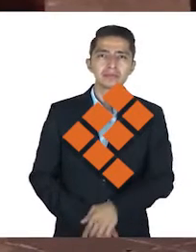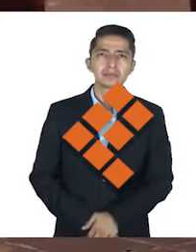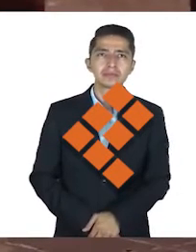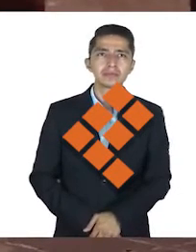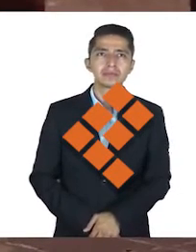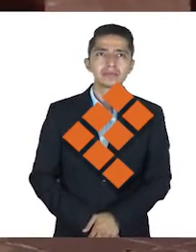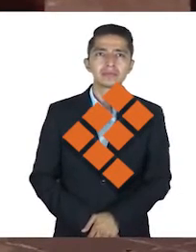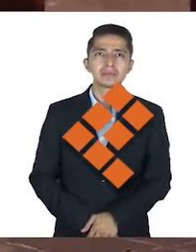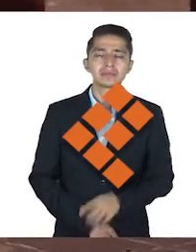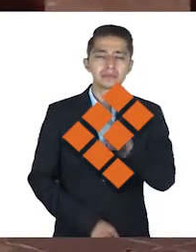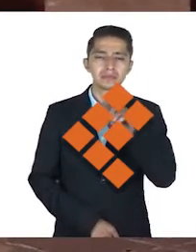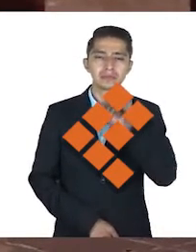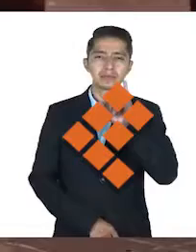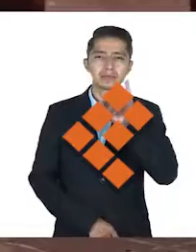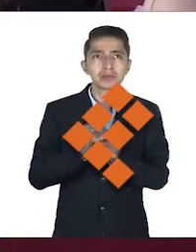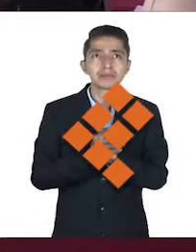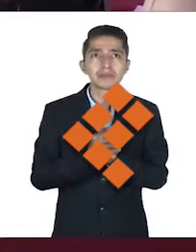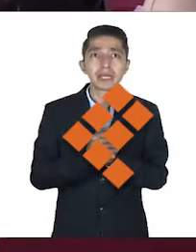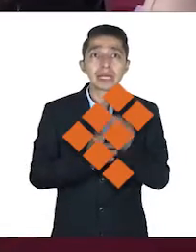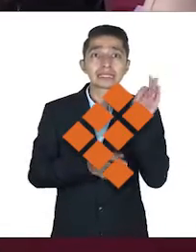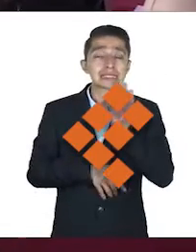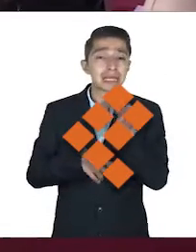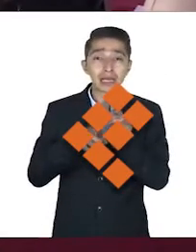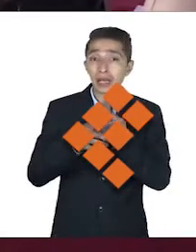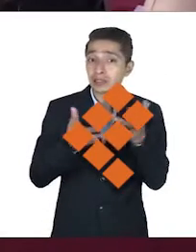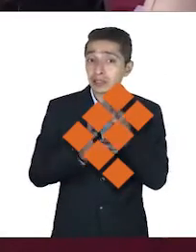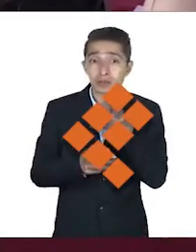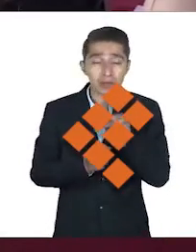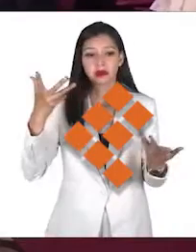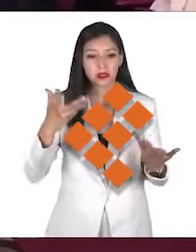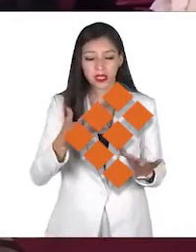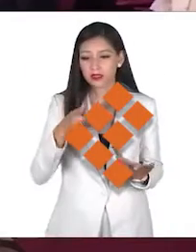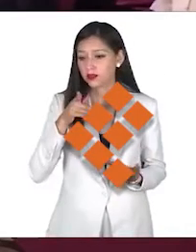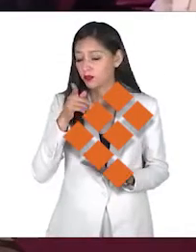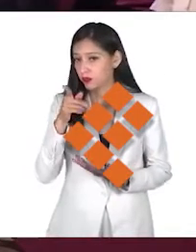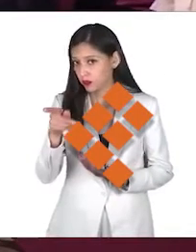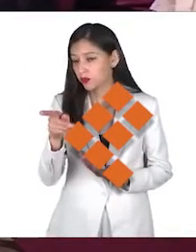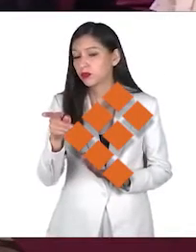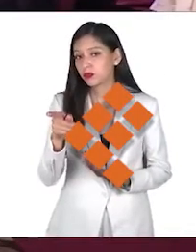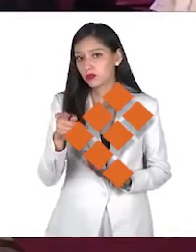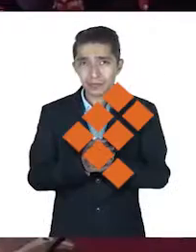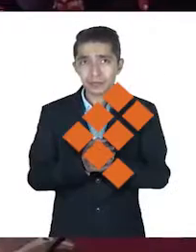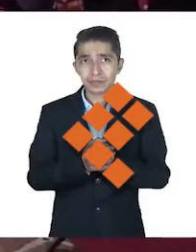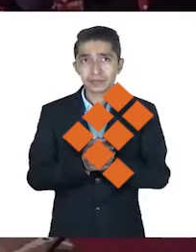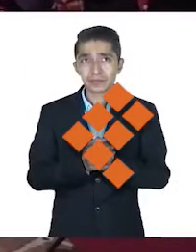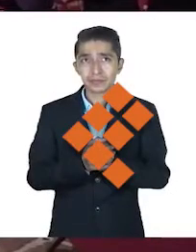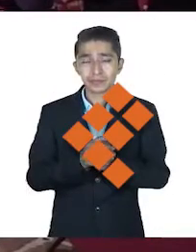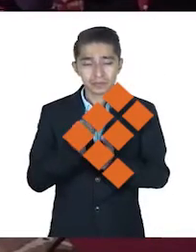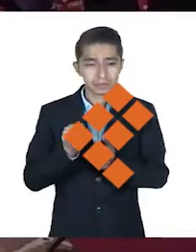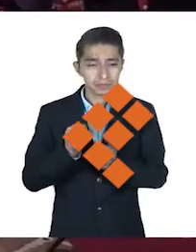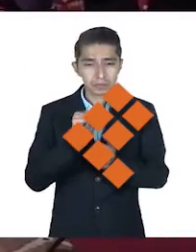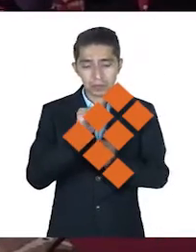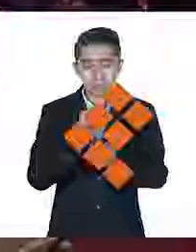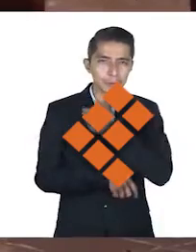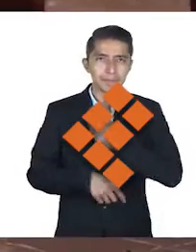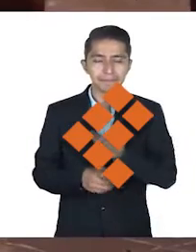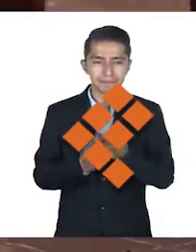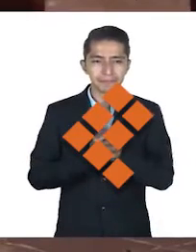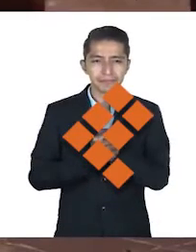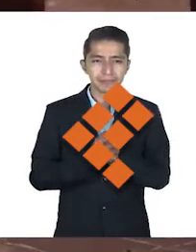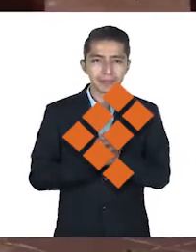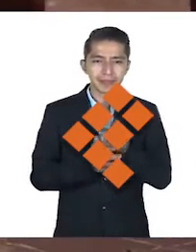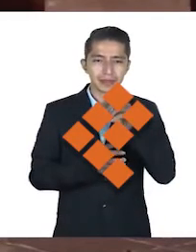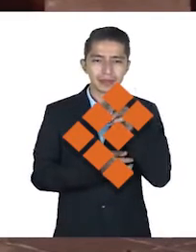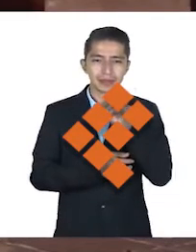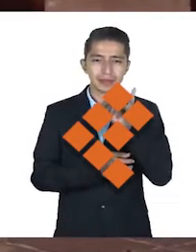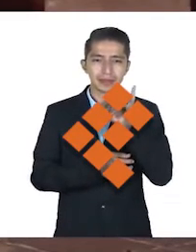a la Información y Protección de Datos Personales, Diego Anita Gutiérrez, Areli Yamileta Barrete Naranjo y Abraham Montes Magaña.